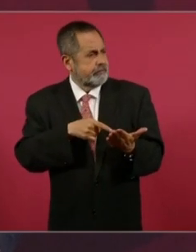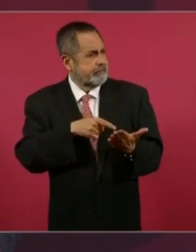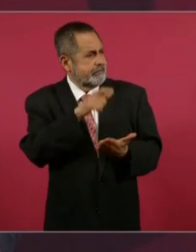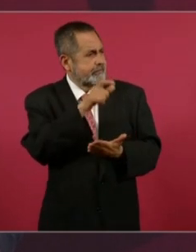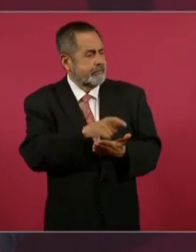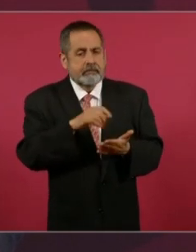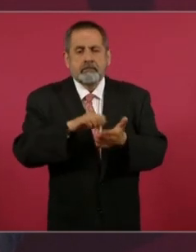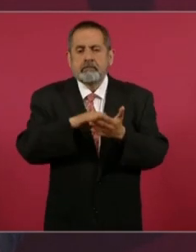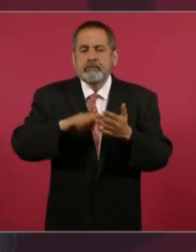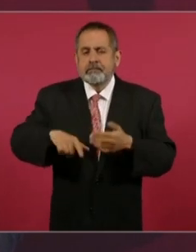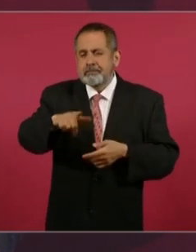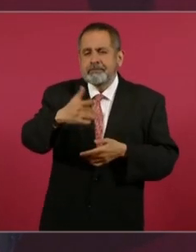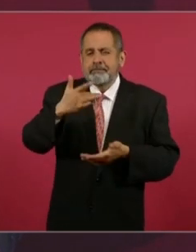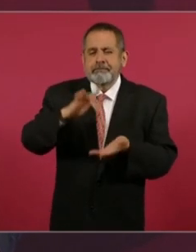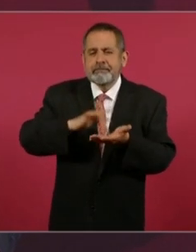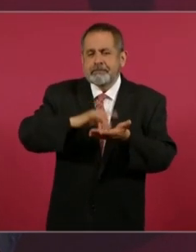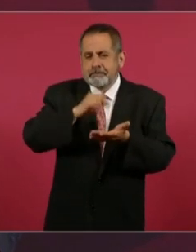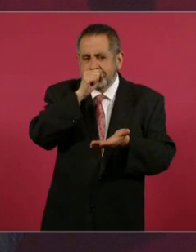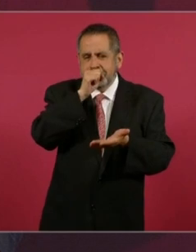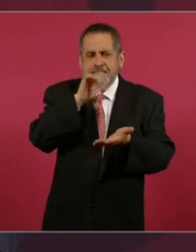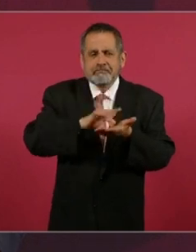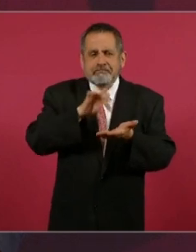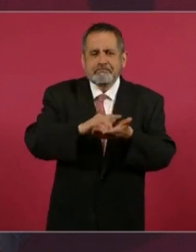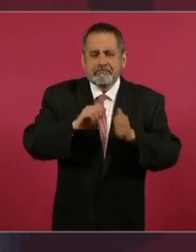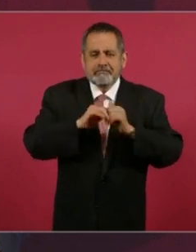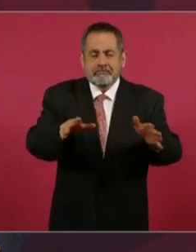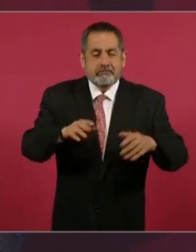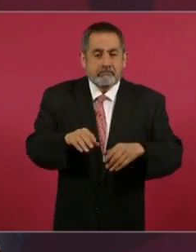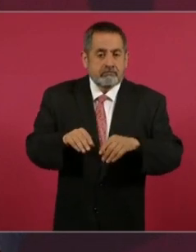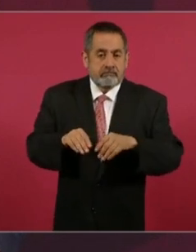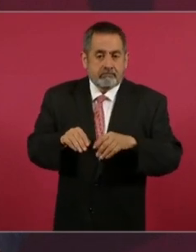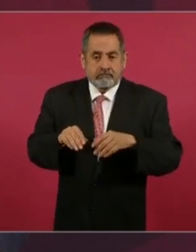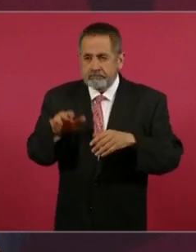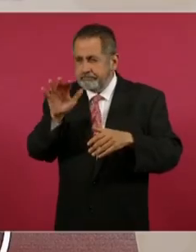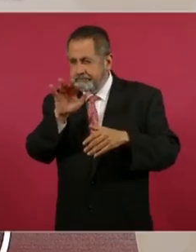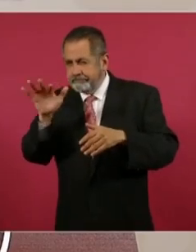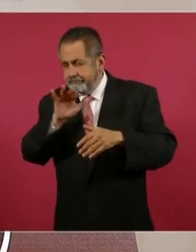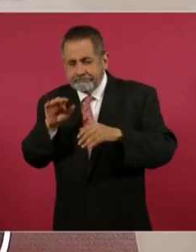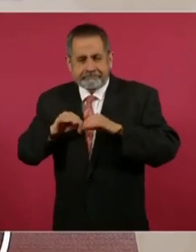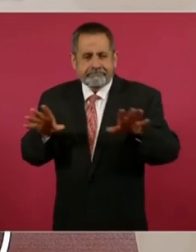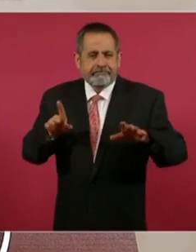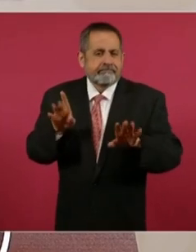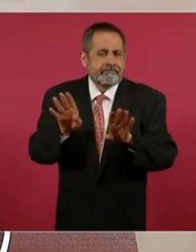Por ejemplo, el telegrama, que no es tan textual, pero